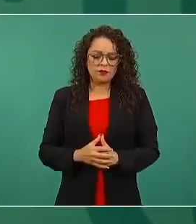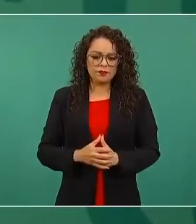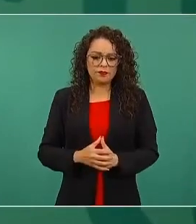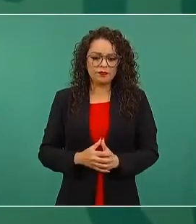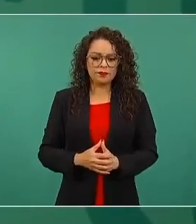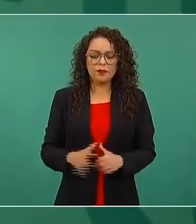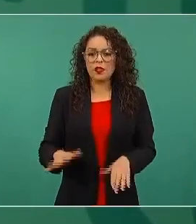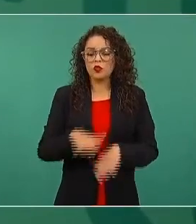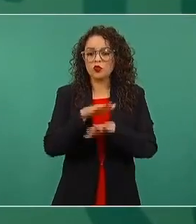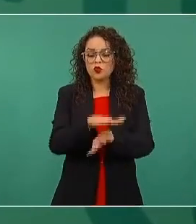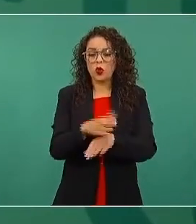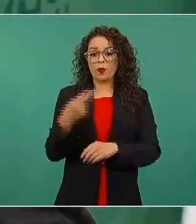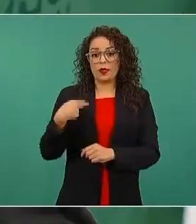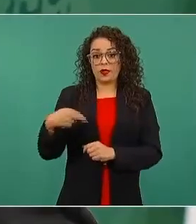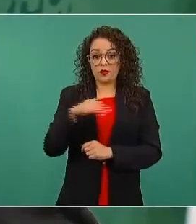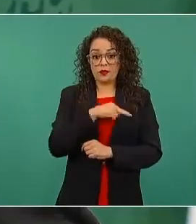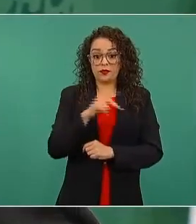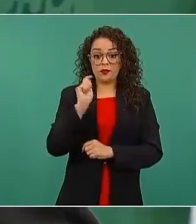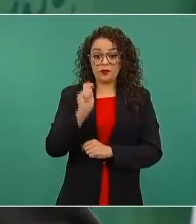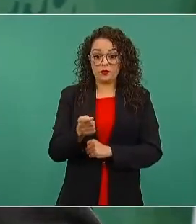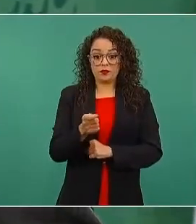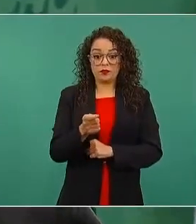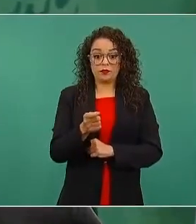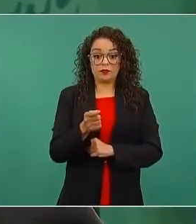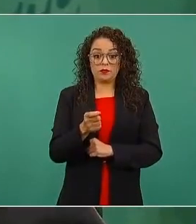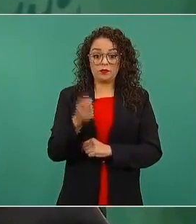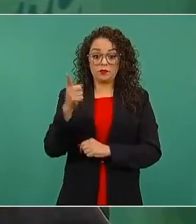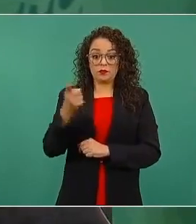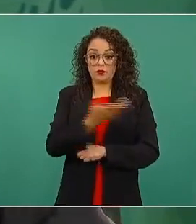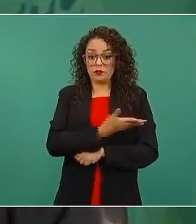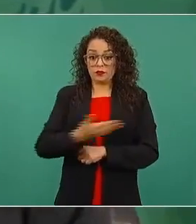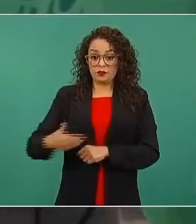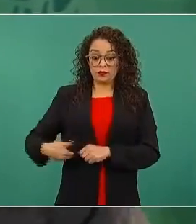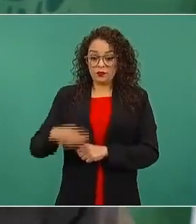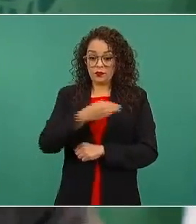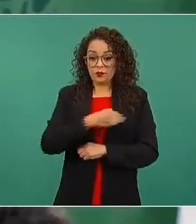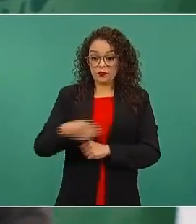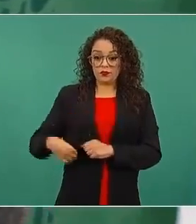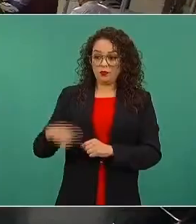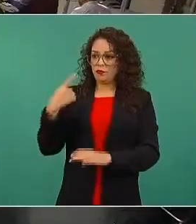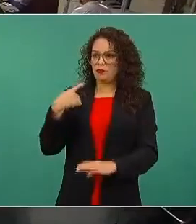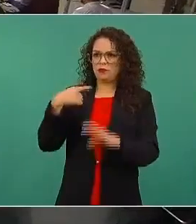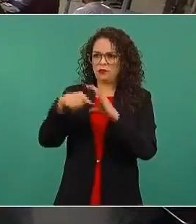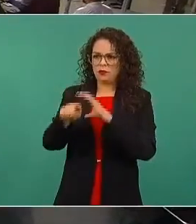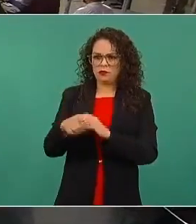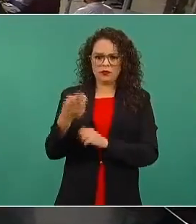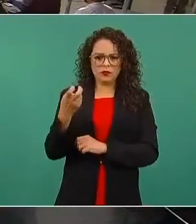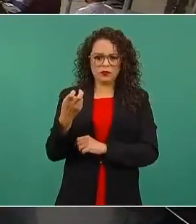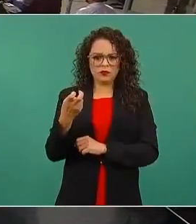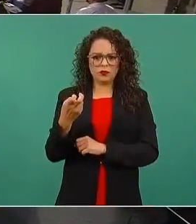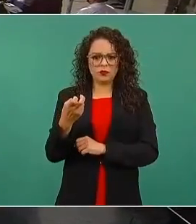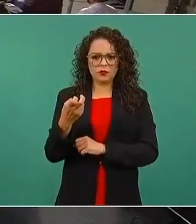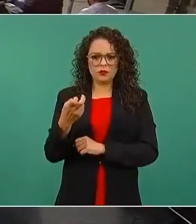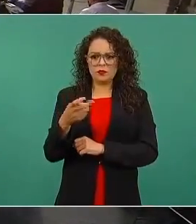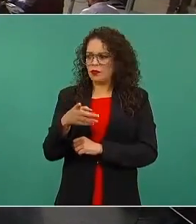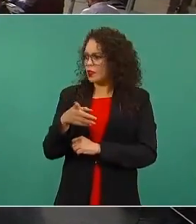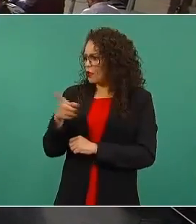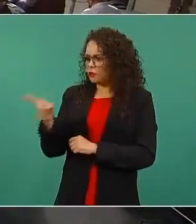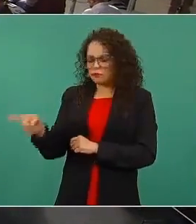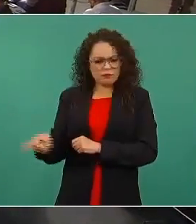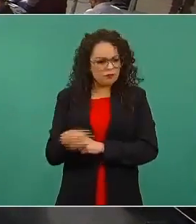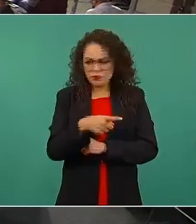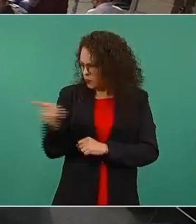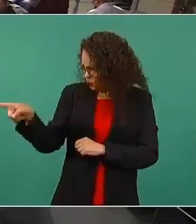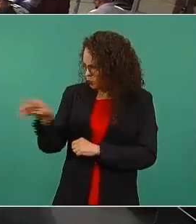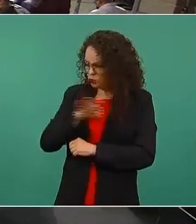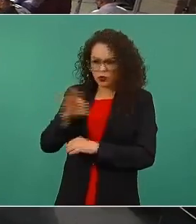nosotros le transferimos a la presidenta municipal, yo creo que sí, tú podrías explicarlo,